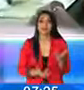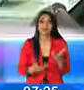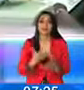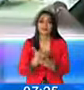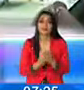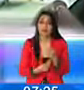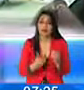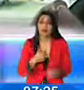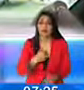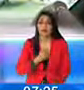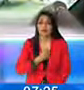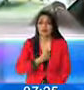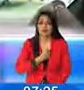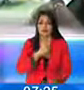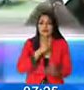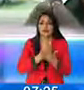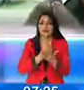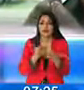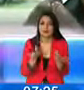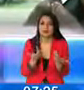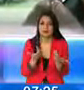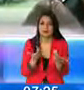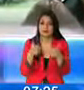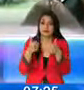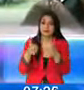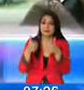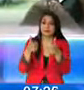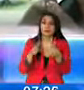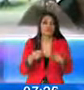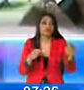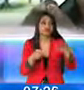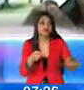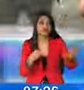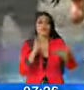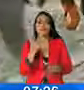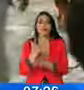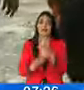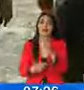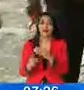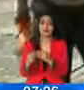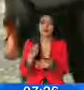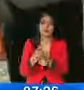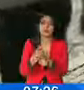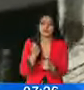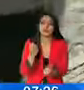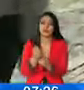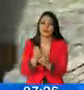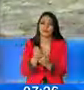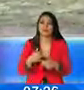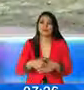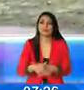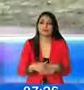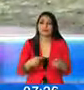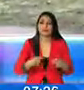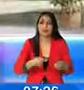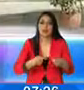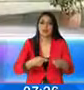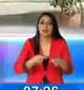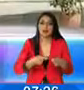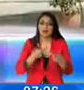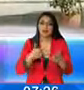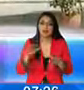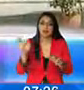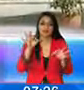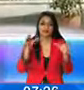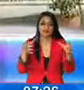nuestras, no necesariamente virtudes de la oposición, sino fallas nuestras. Descartándose que en el taller se haya definido la conformación